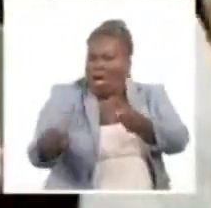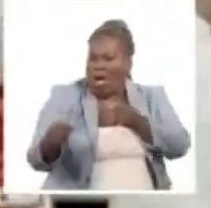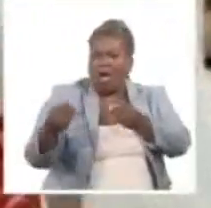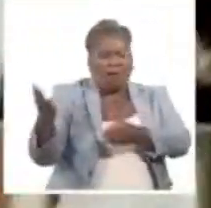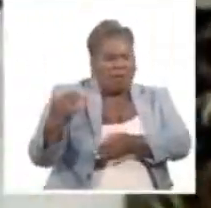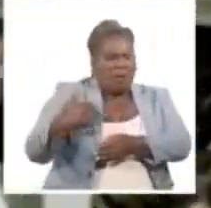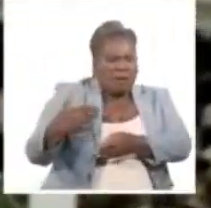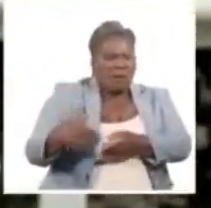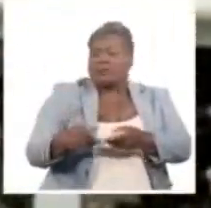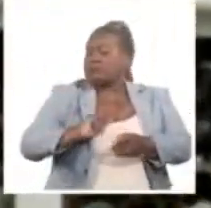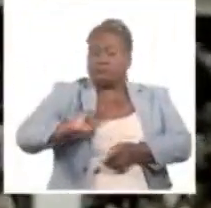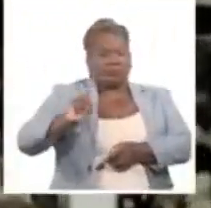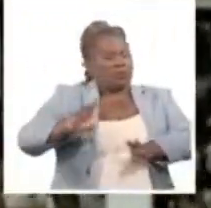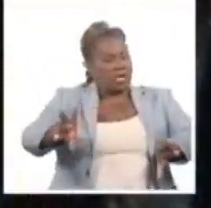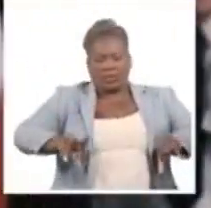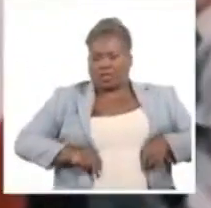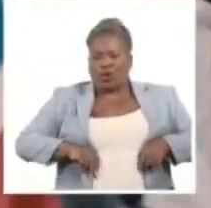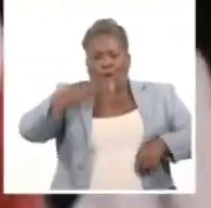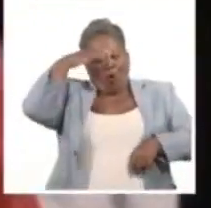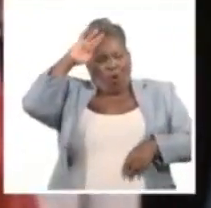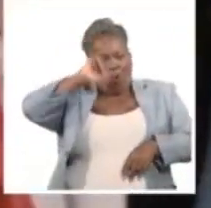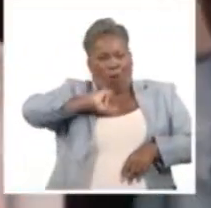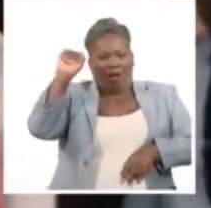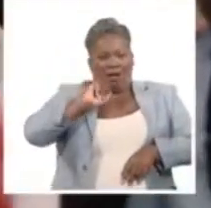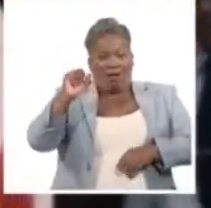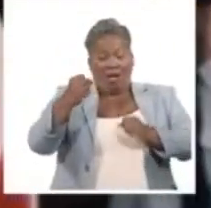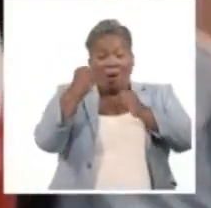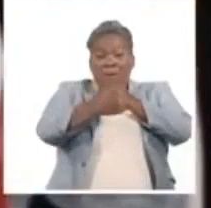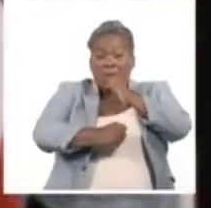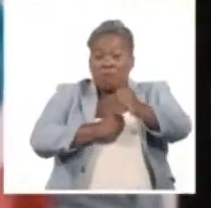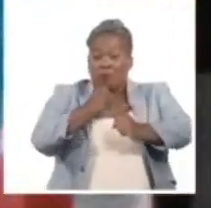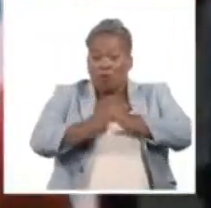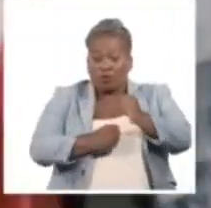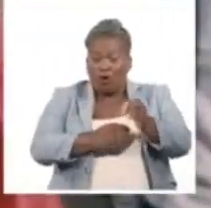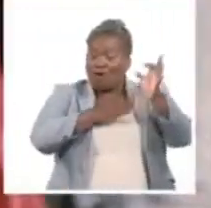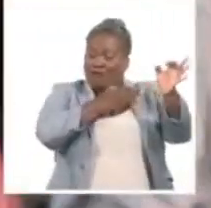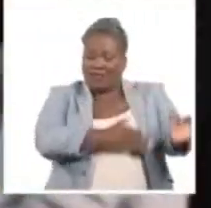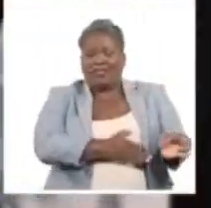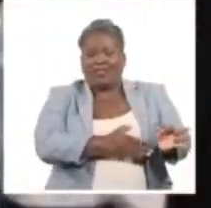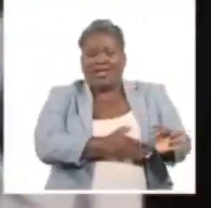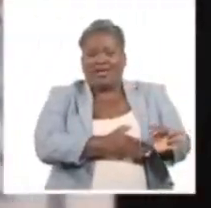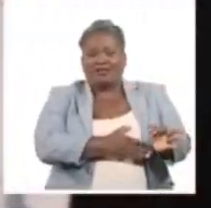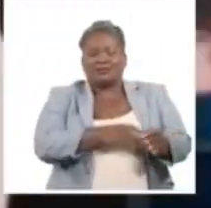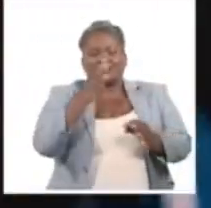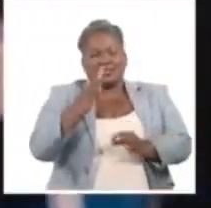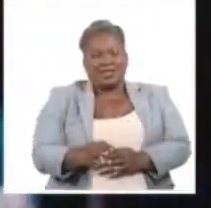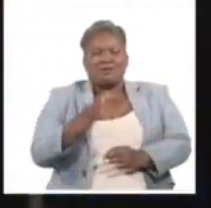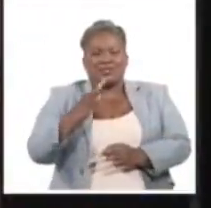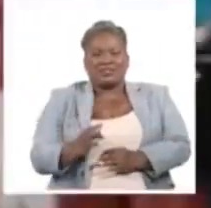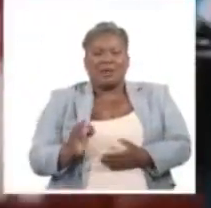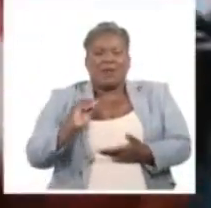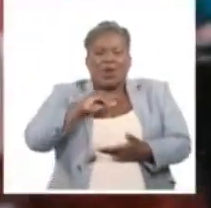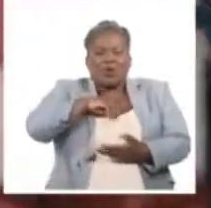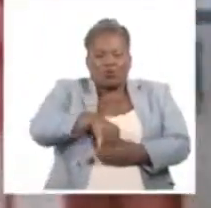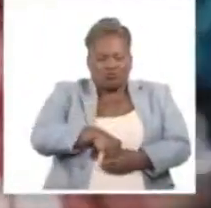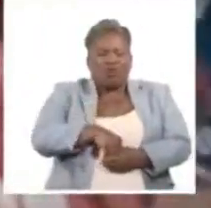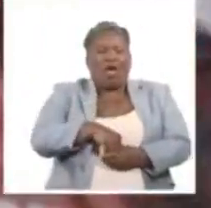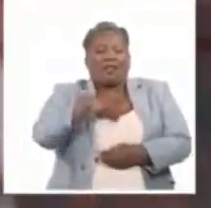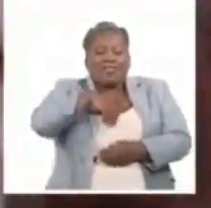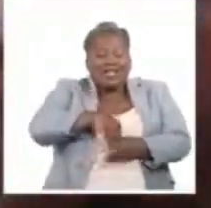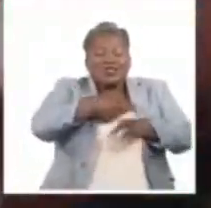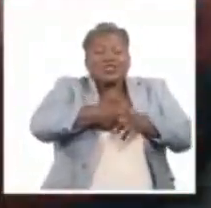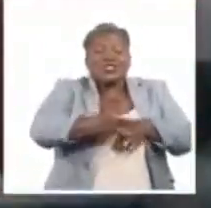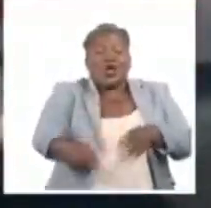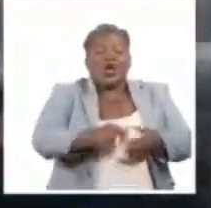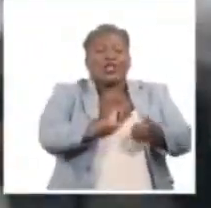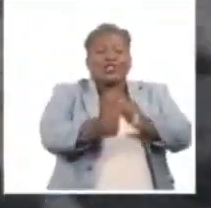talento boxístico. Sus puños, su lealtad y su grandeza le reservaron para siempre un puesto de honor en la historia del